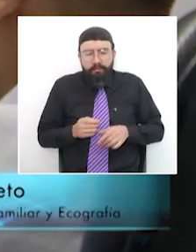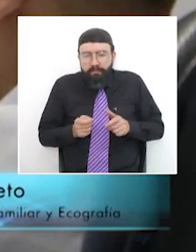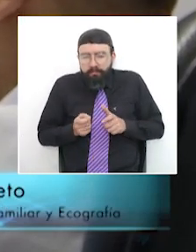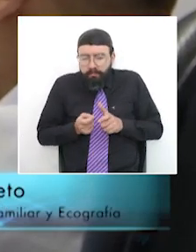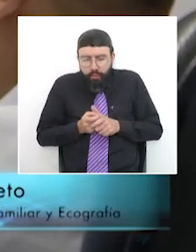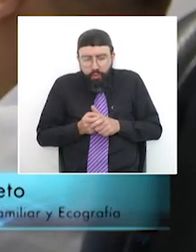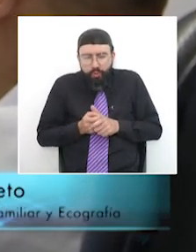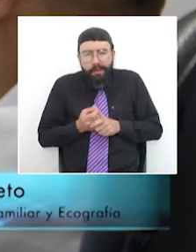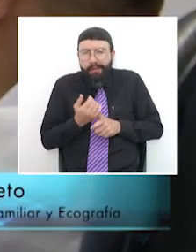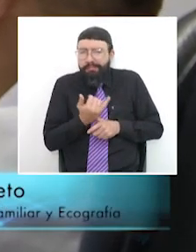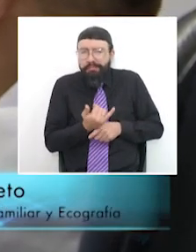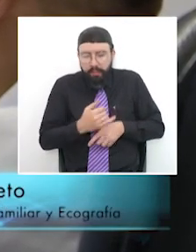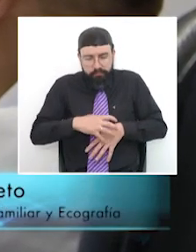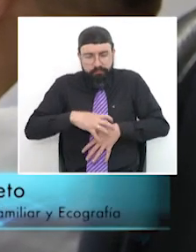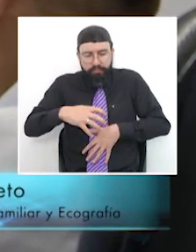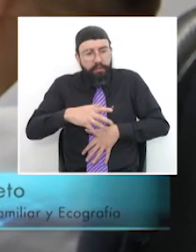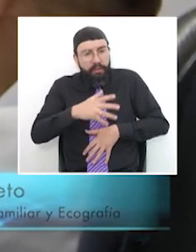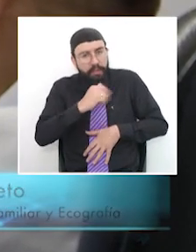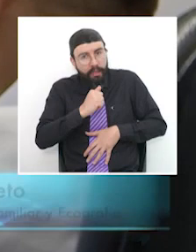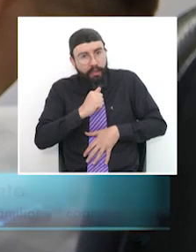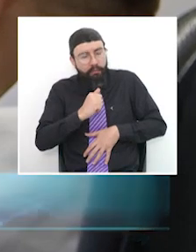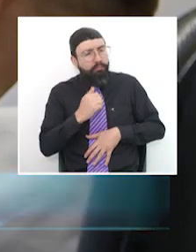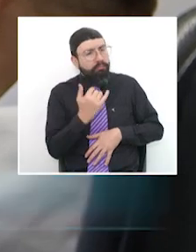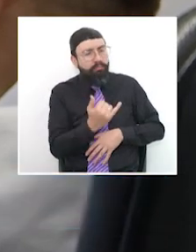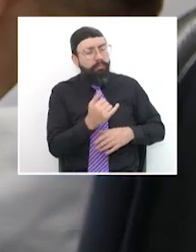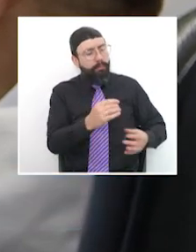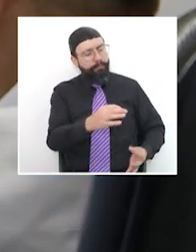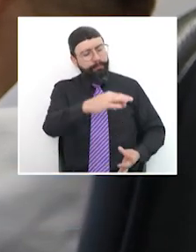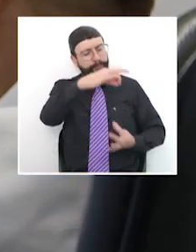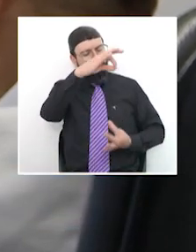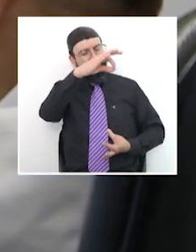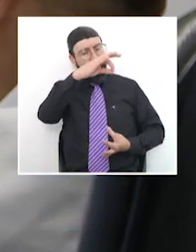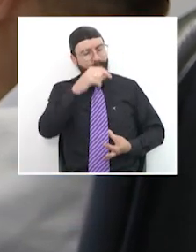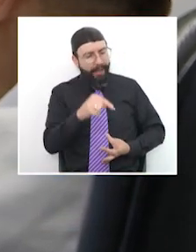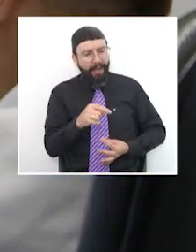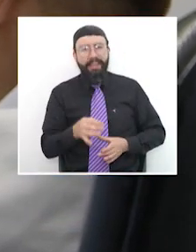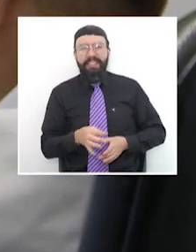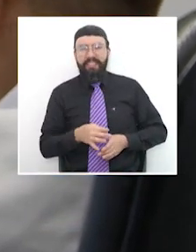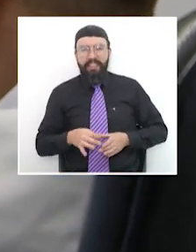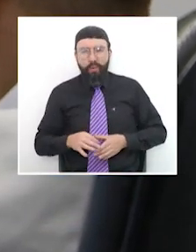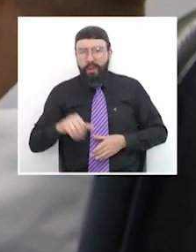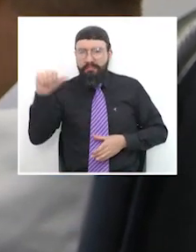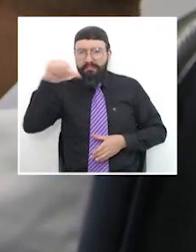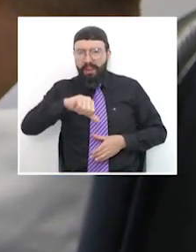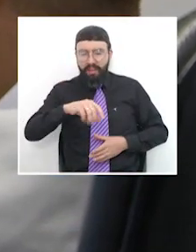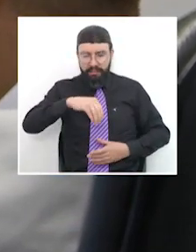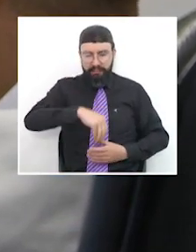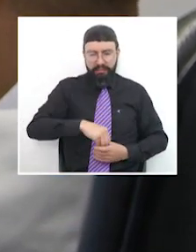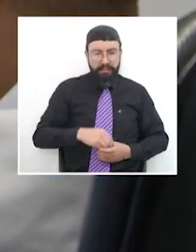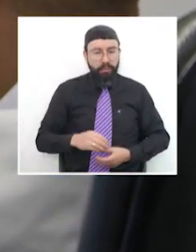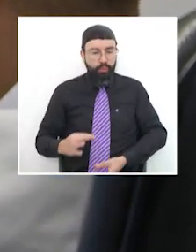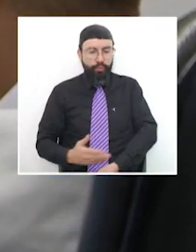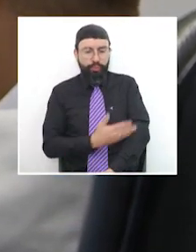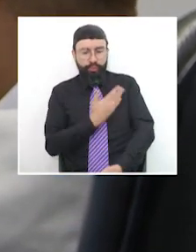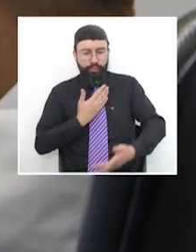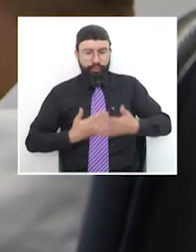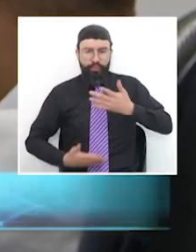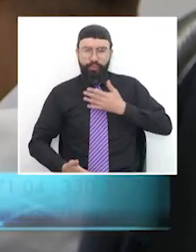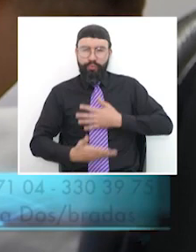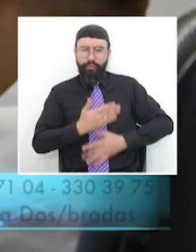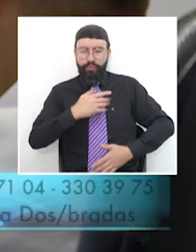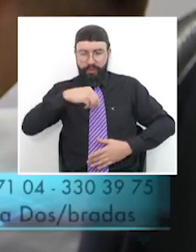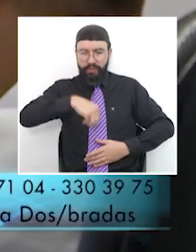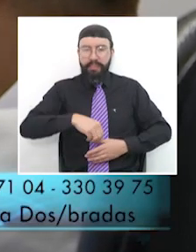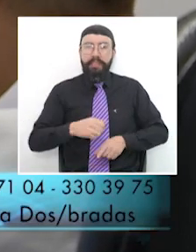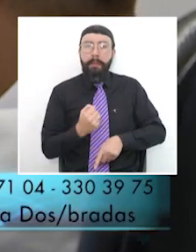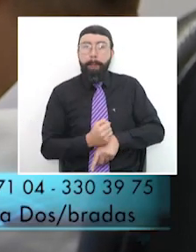micras, entonces nos va a hablar de que sí hay células malignas que probablemente que corresponden a la